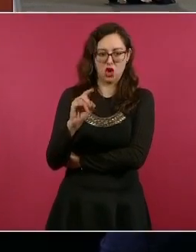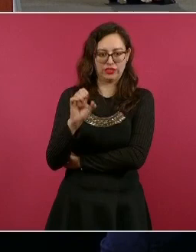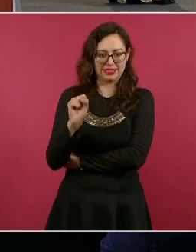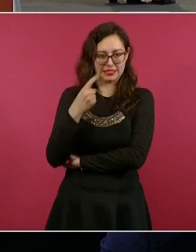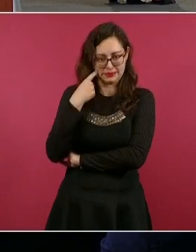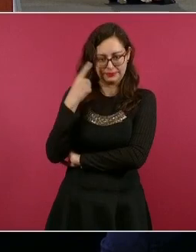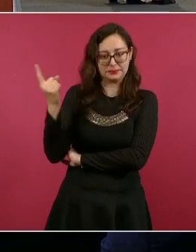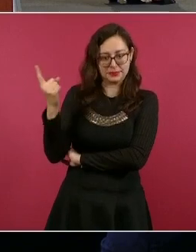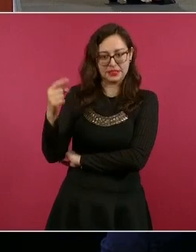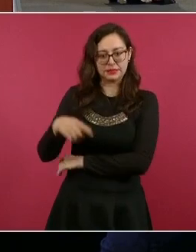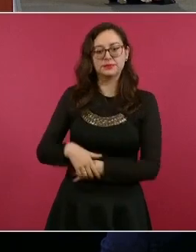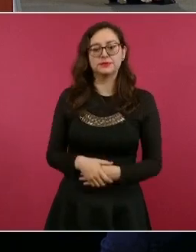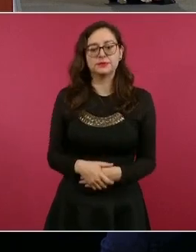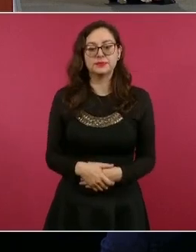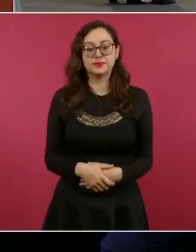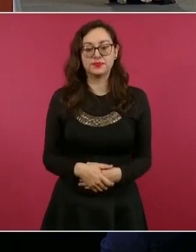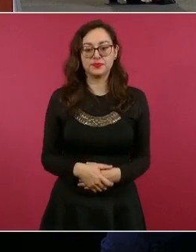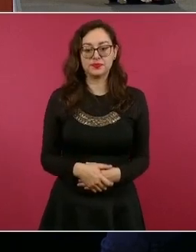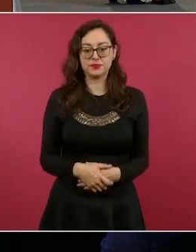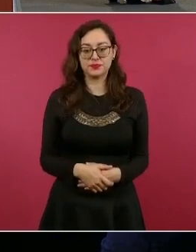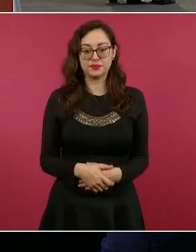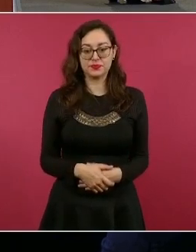esa.